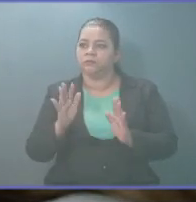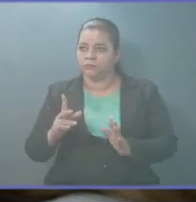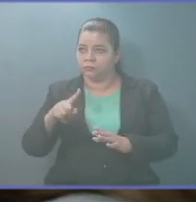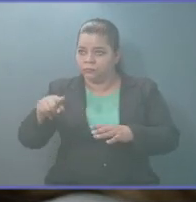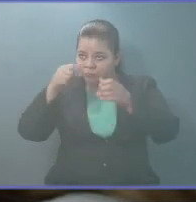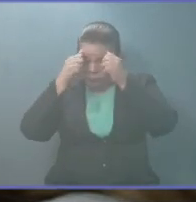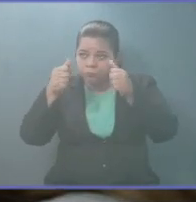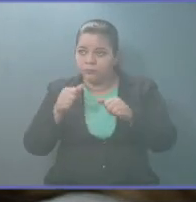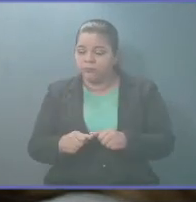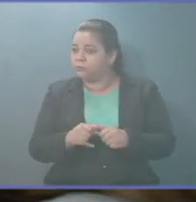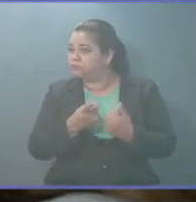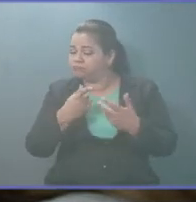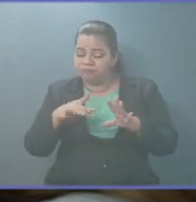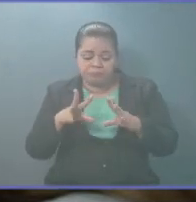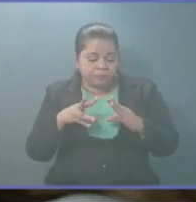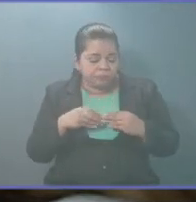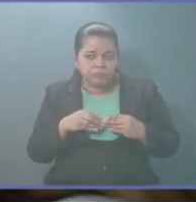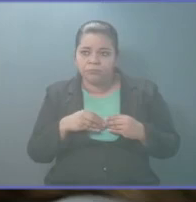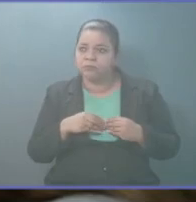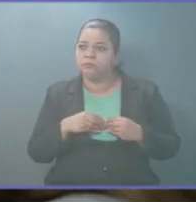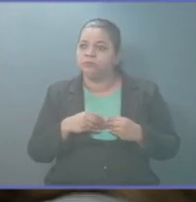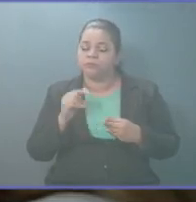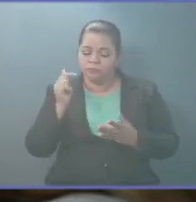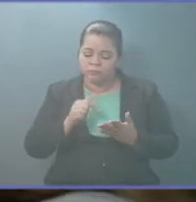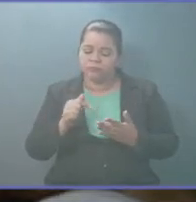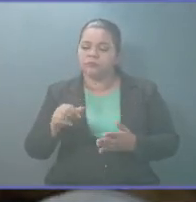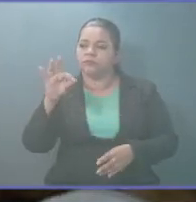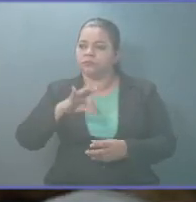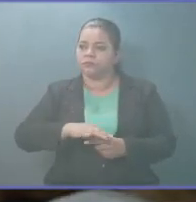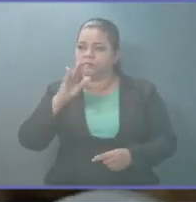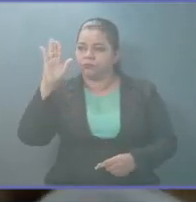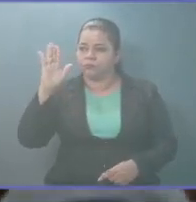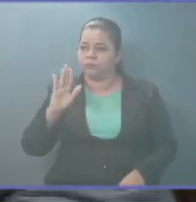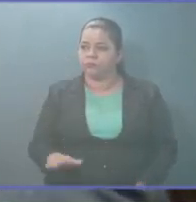es una ley cuyo